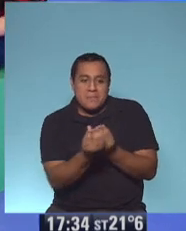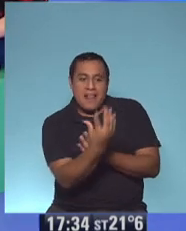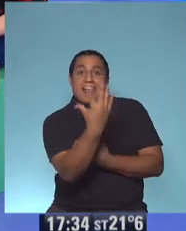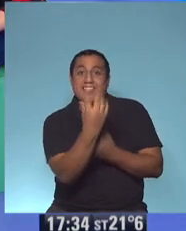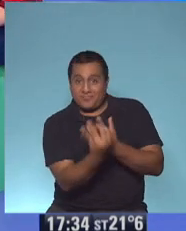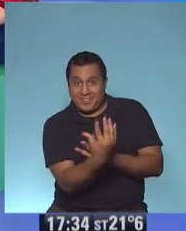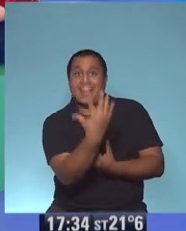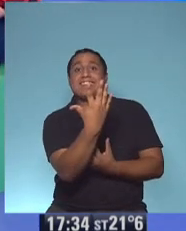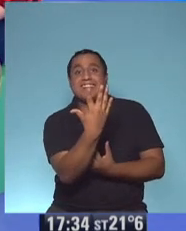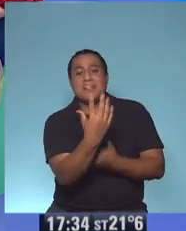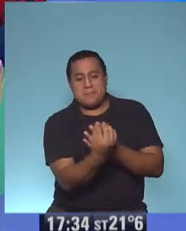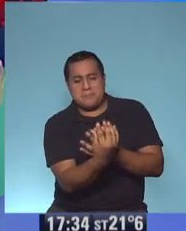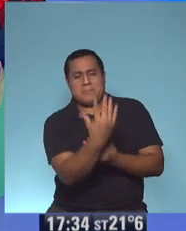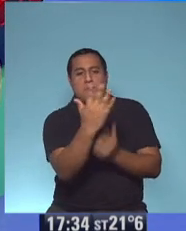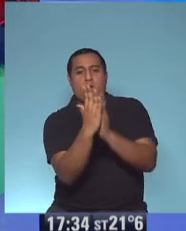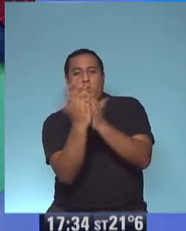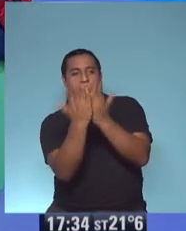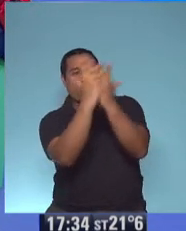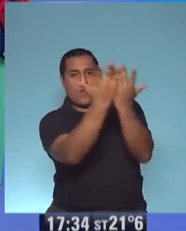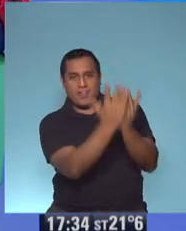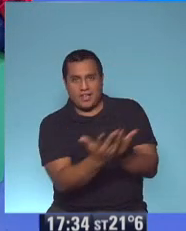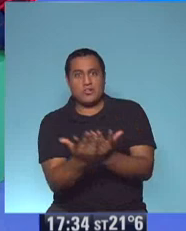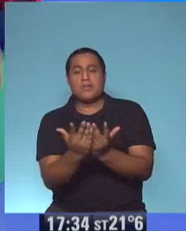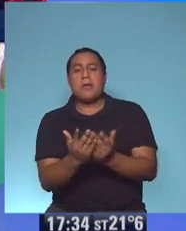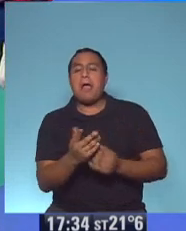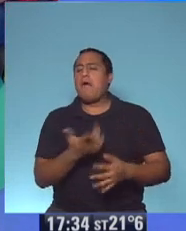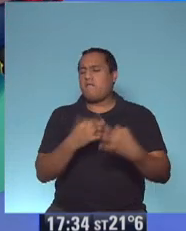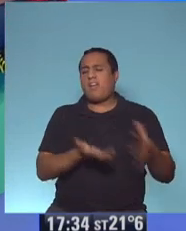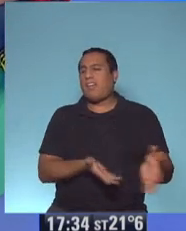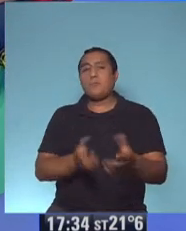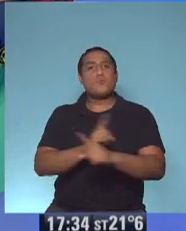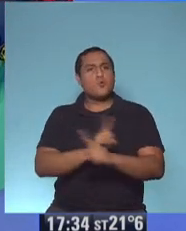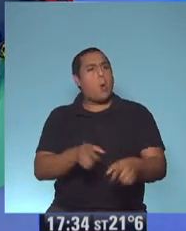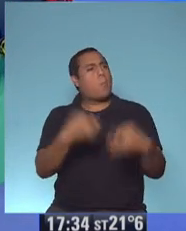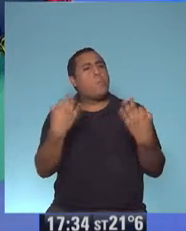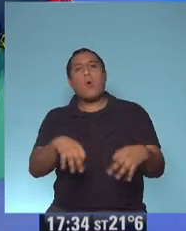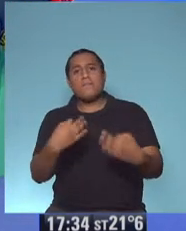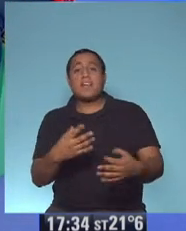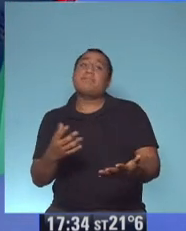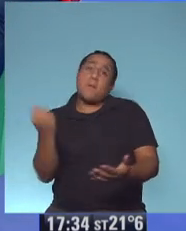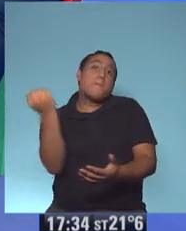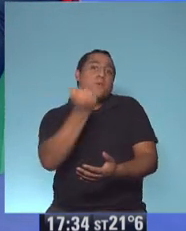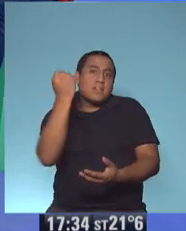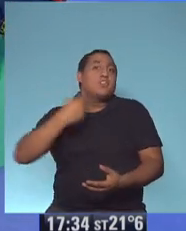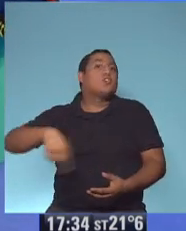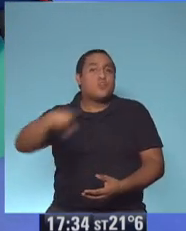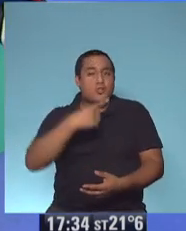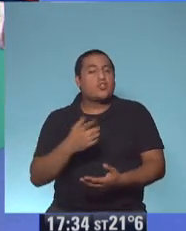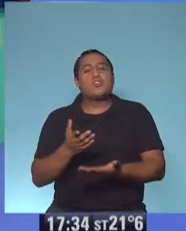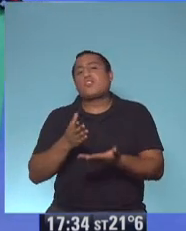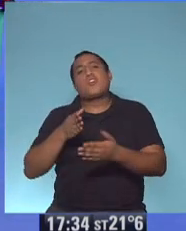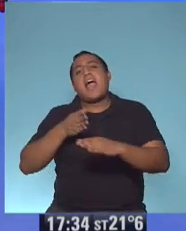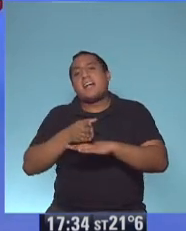verdad. Plantado una qué planta bueno de cuadernos. Qué bueno que Bartolo no vendió su planta de libros. Y qué importante es que todos tengamos acceso a los